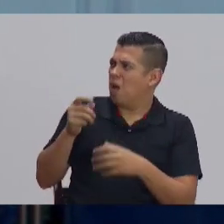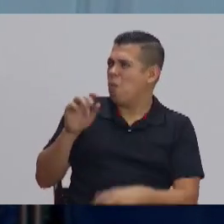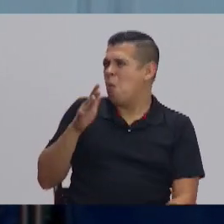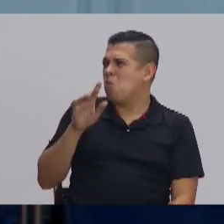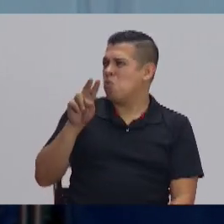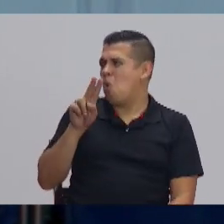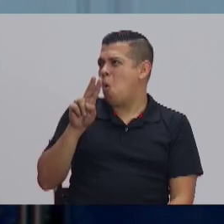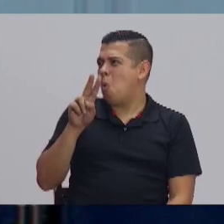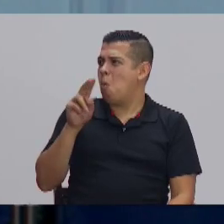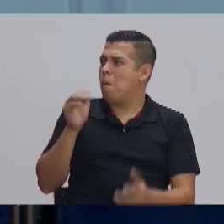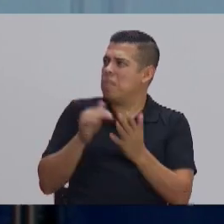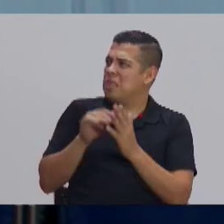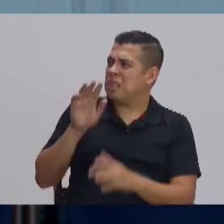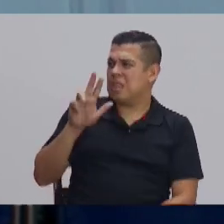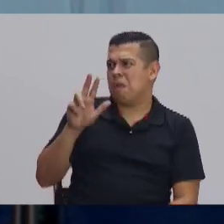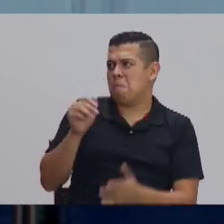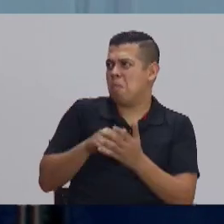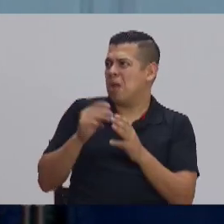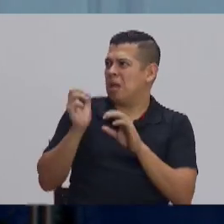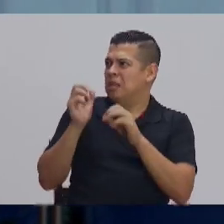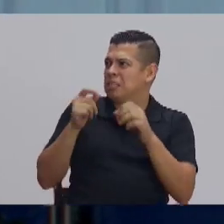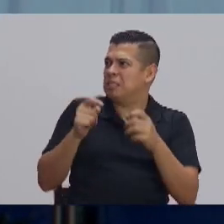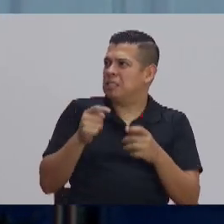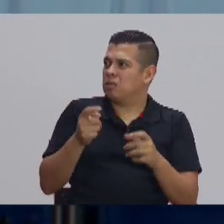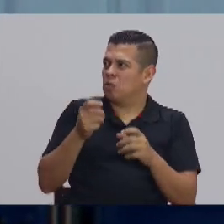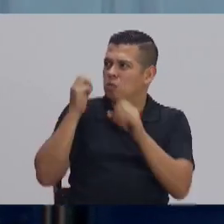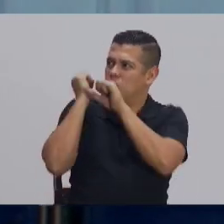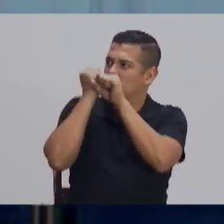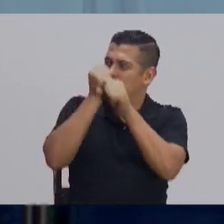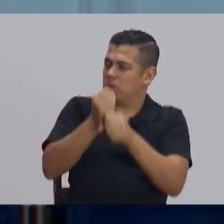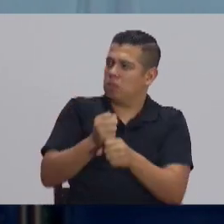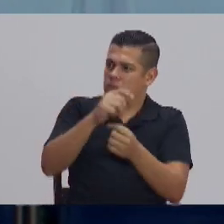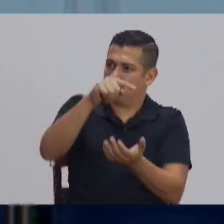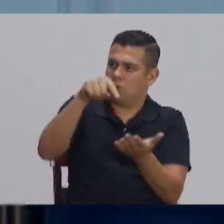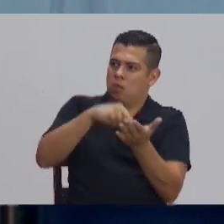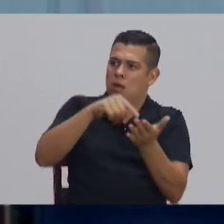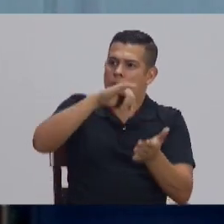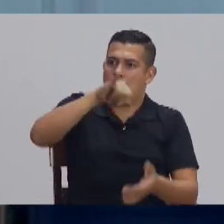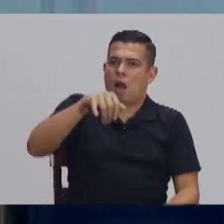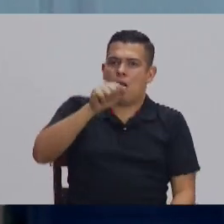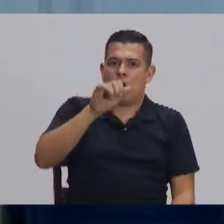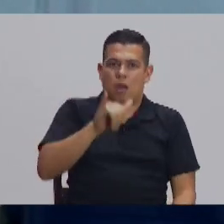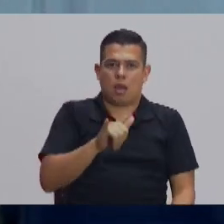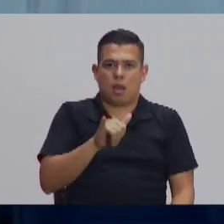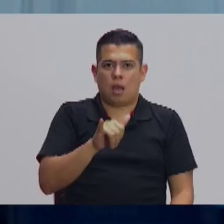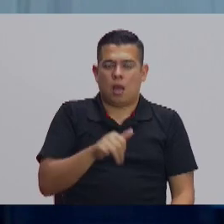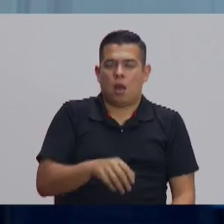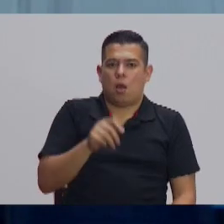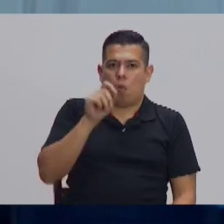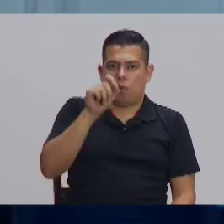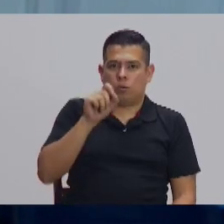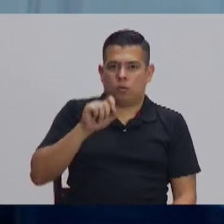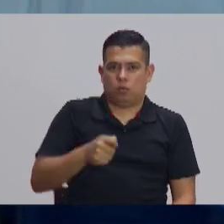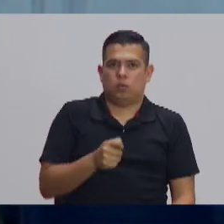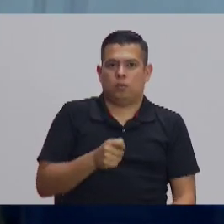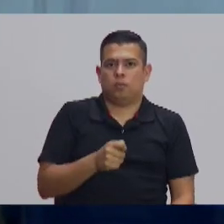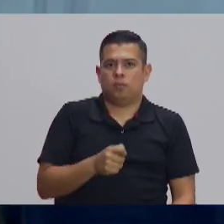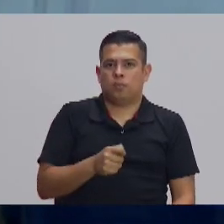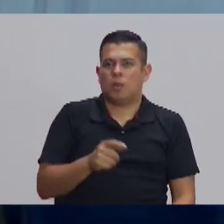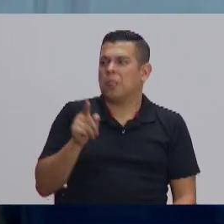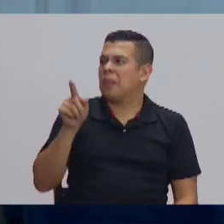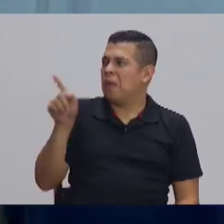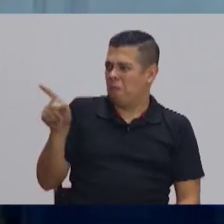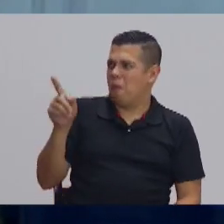dos mil o tres mil hombres y tomarán nada hay que bajar y admir miren miren miren mira el punto y dice y el punto y coma nos va